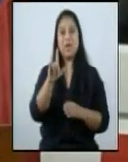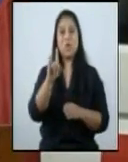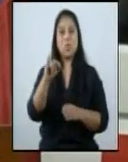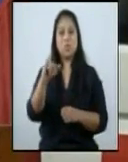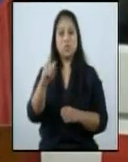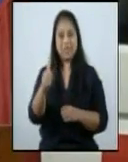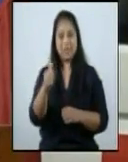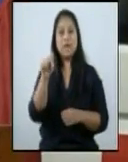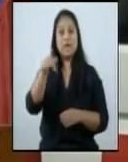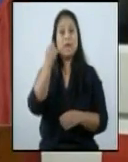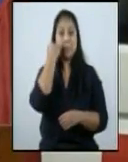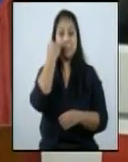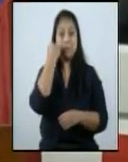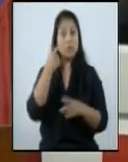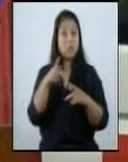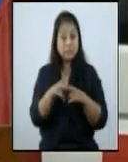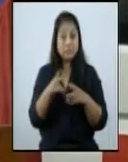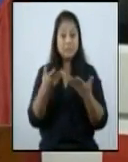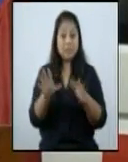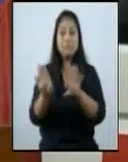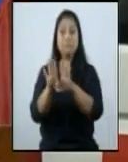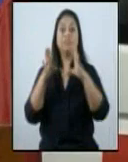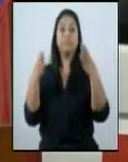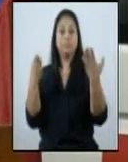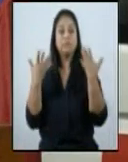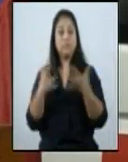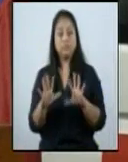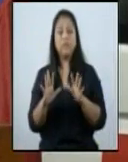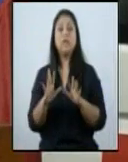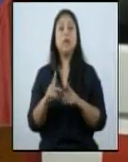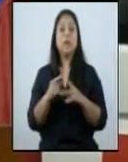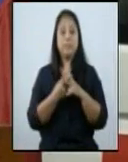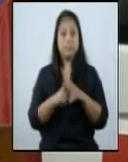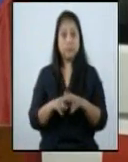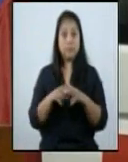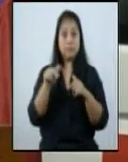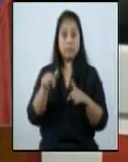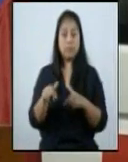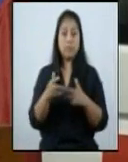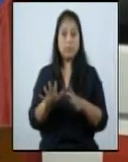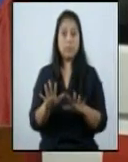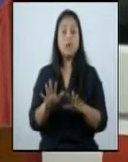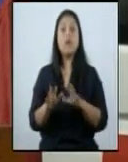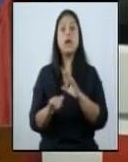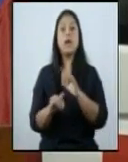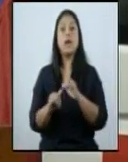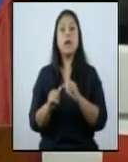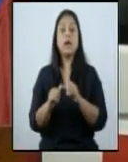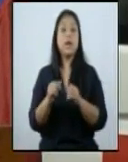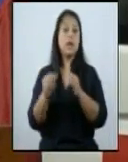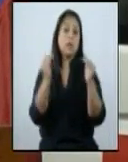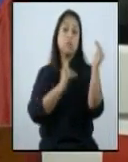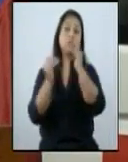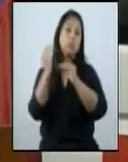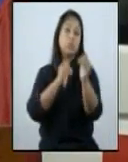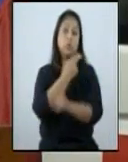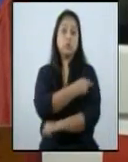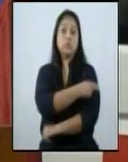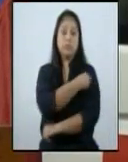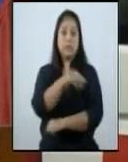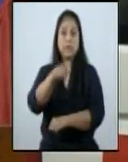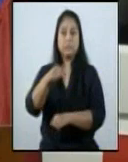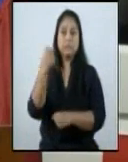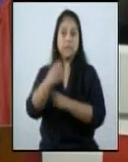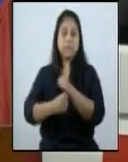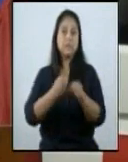inaugurar este miércoles, con el cual estaremos dando fin a la primera serie de construcción de hospitales para este